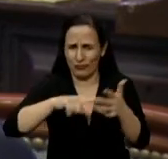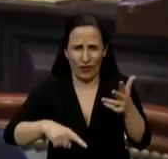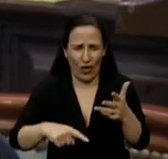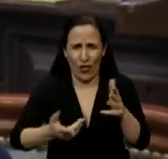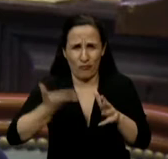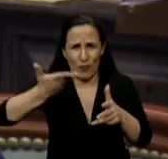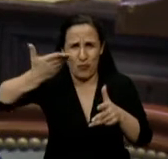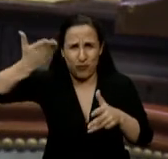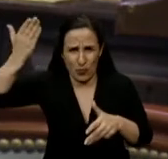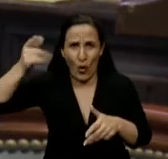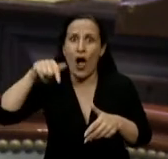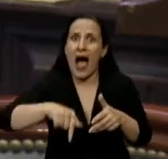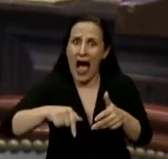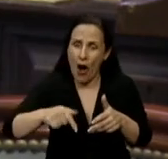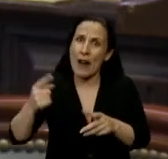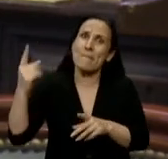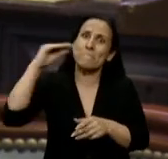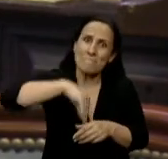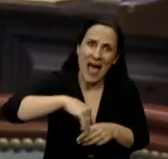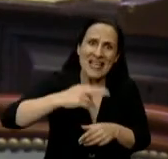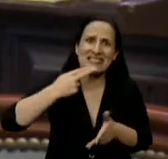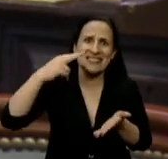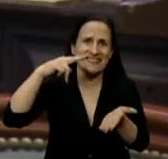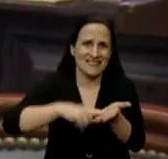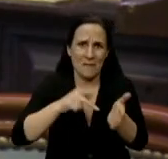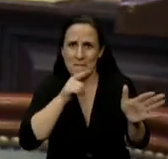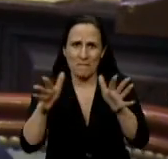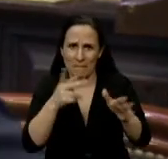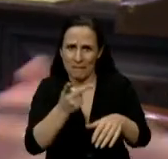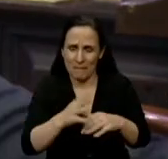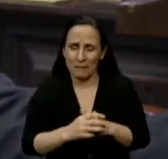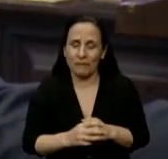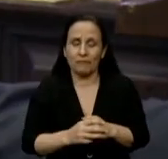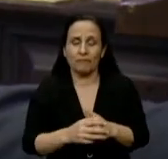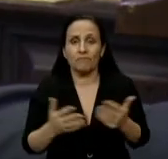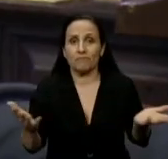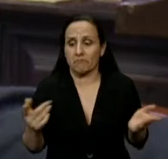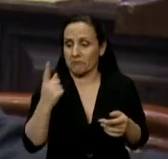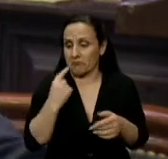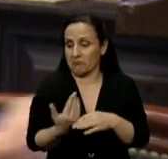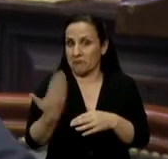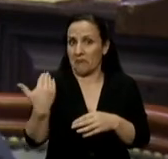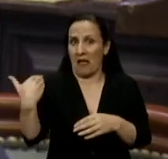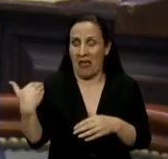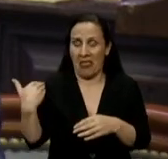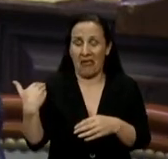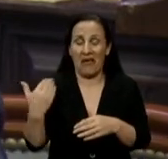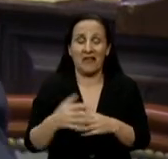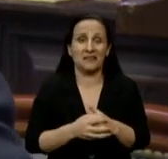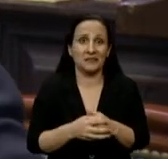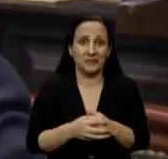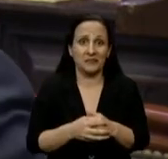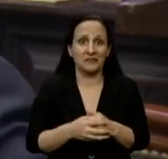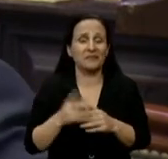ahora estamos discutiendo un tributo que es absolutamente análogo a ese. No hace unos días han pasado